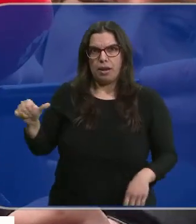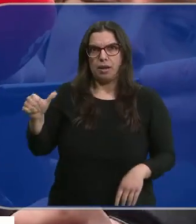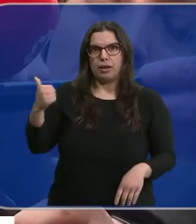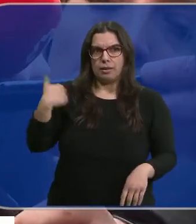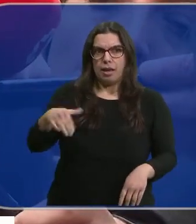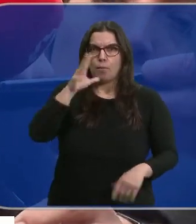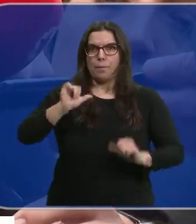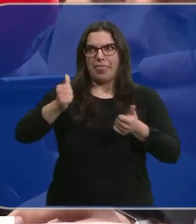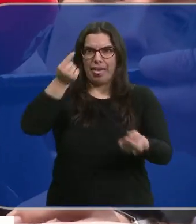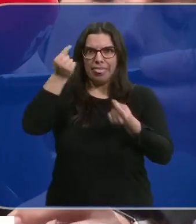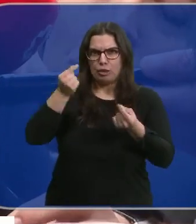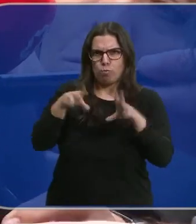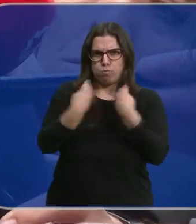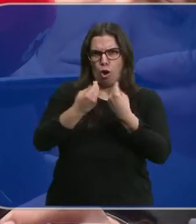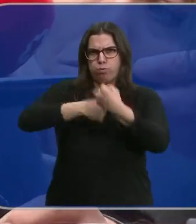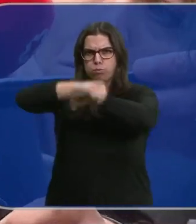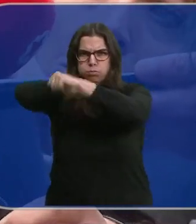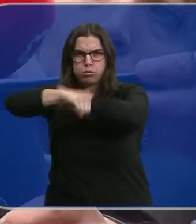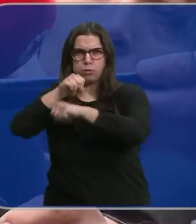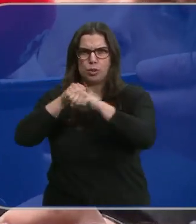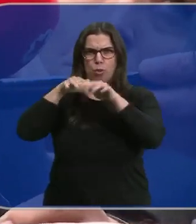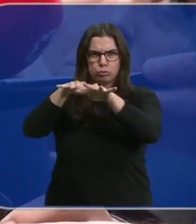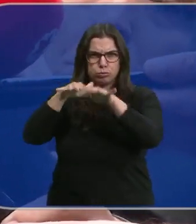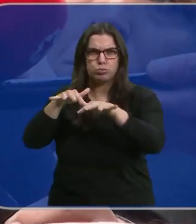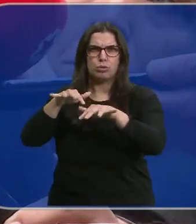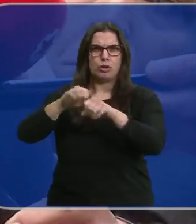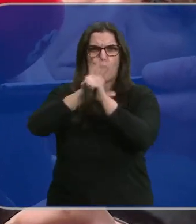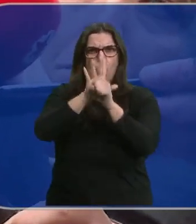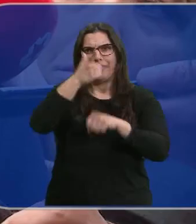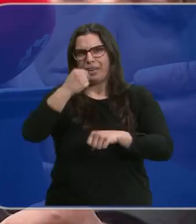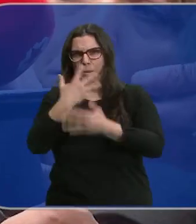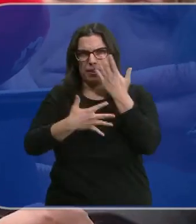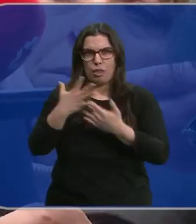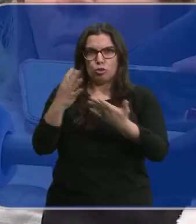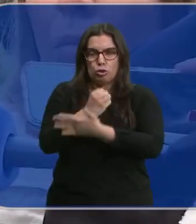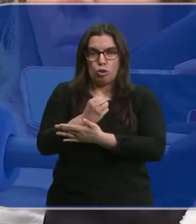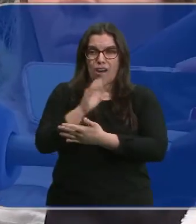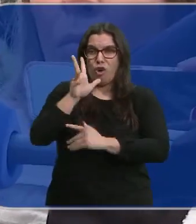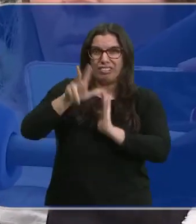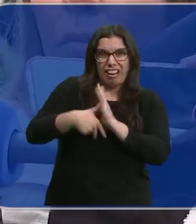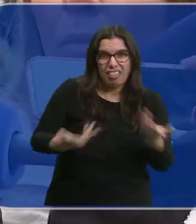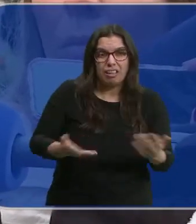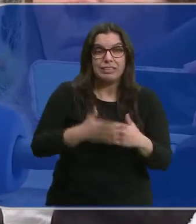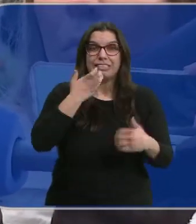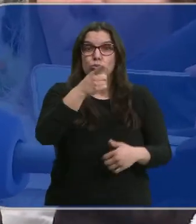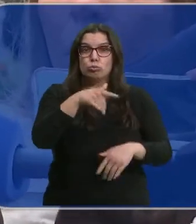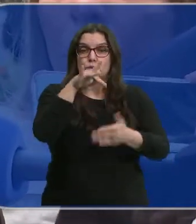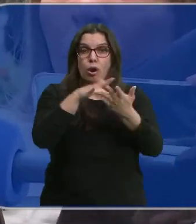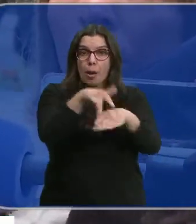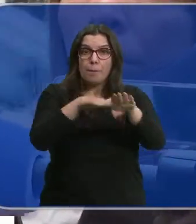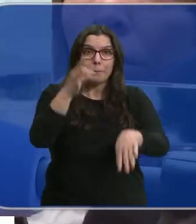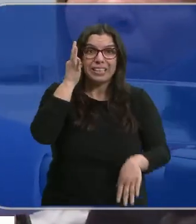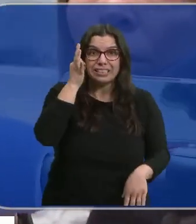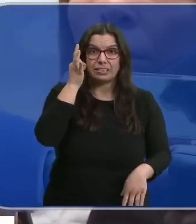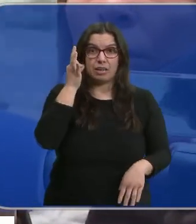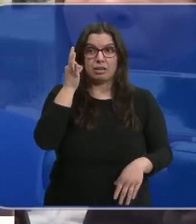cuando teníamos los primeros datos de esa saturación y de esos picos máximos de incidencia de COVID y de gripe. Pero no tarde y mal. Cuando usted es ministra y ninguna comunidad,